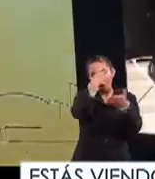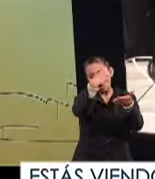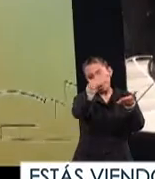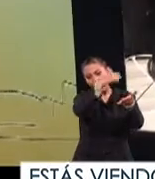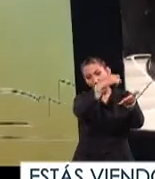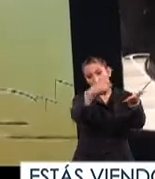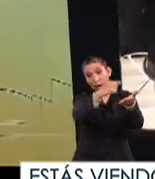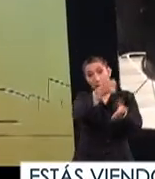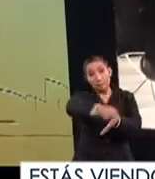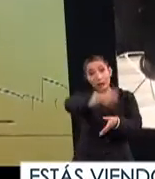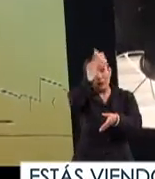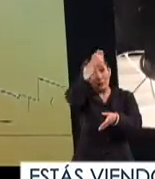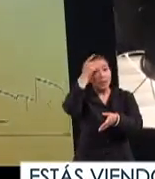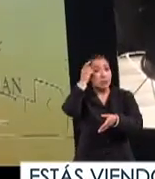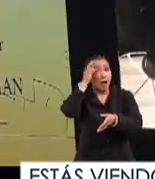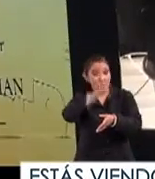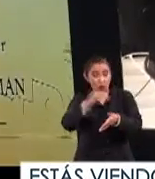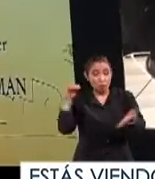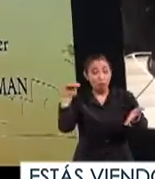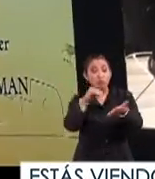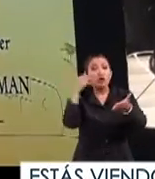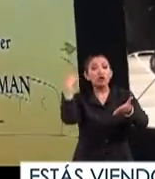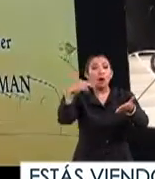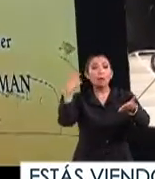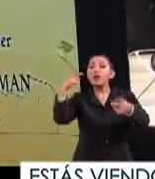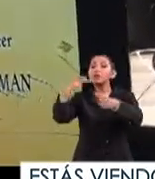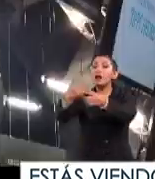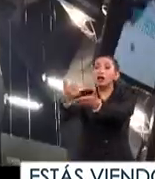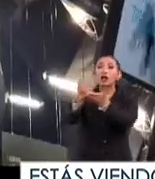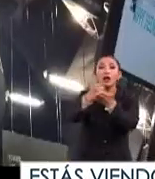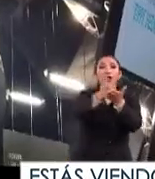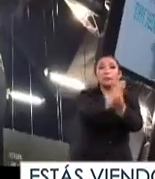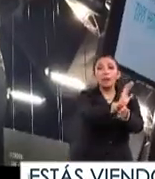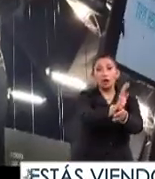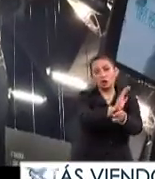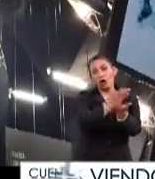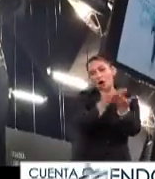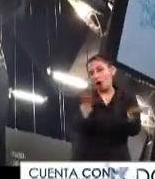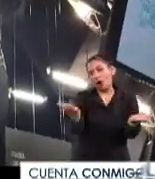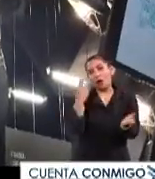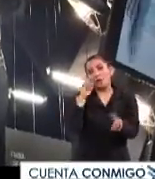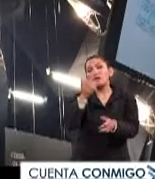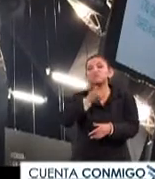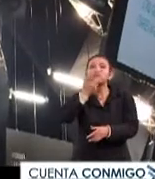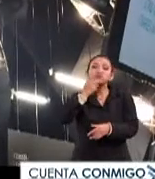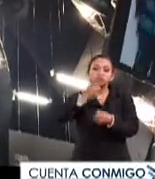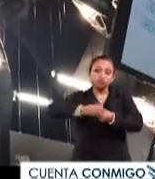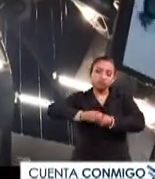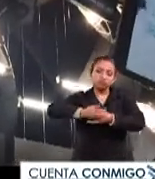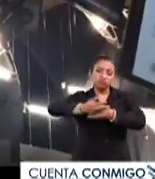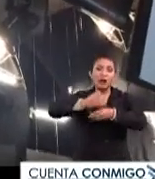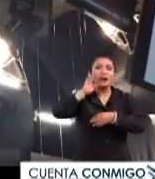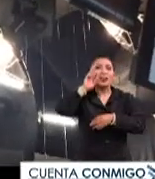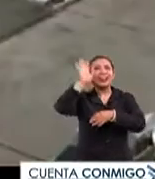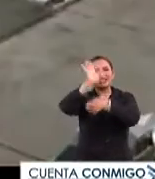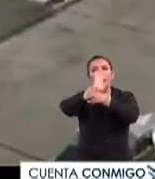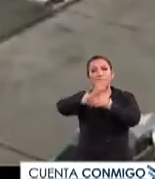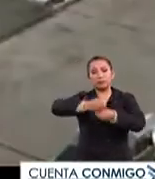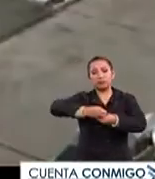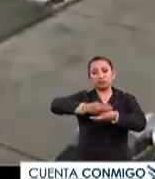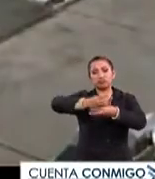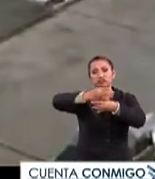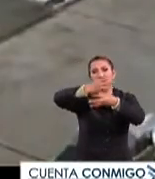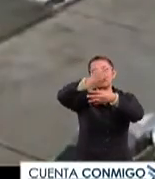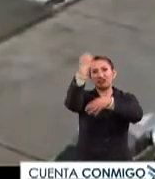¿no? Fue uno de los primeros directores en introducir esto en sus películas. Ahora ya te parece muy común, ¿no? Cuando llegas al cine y ves una película y